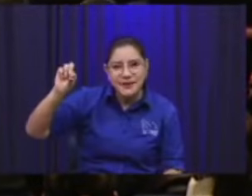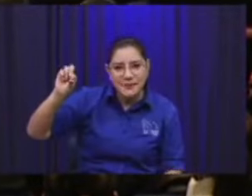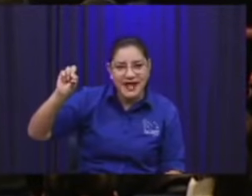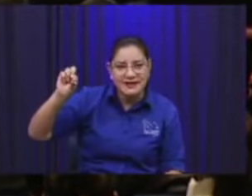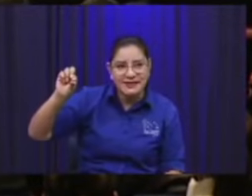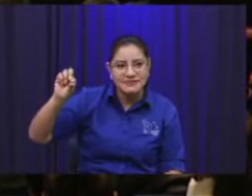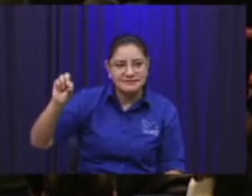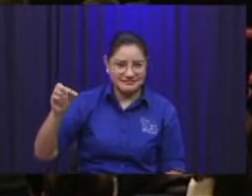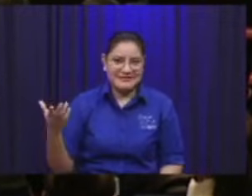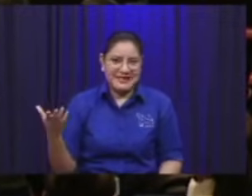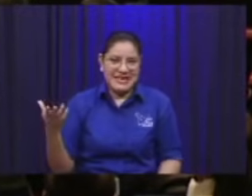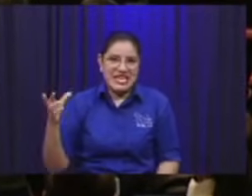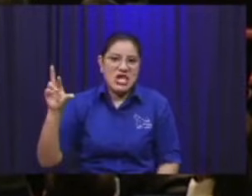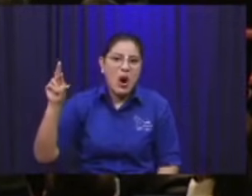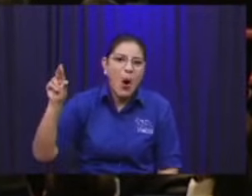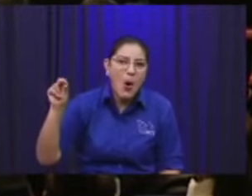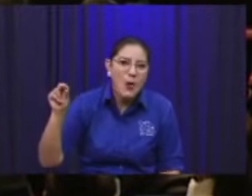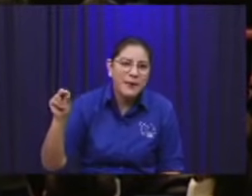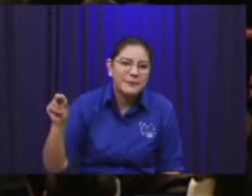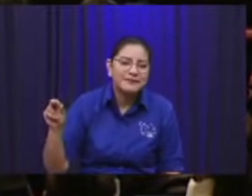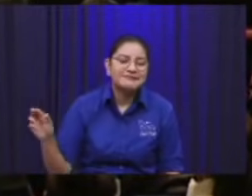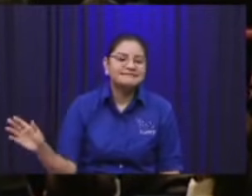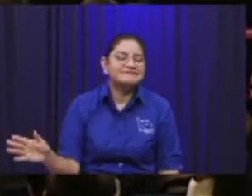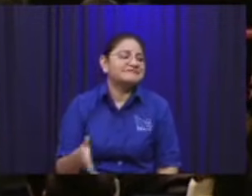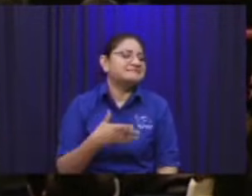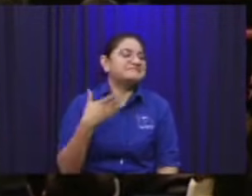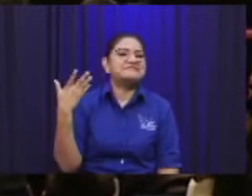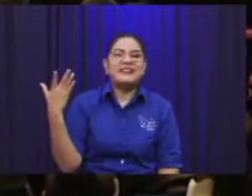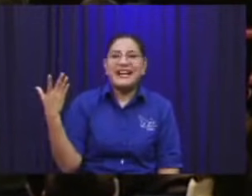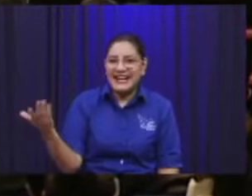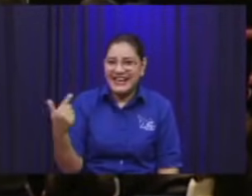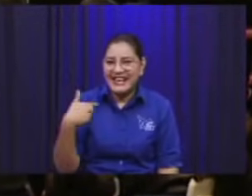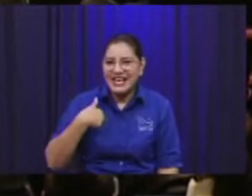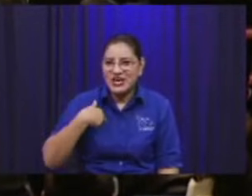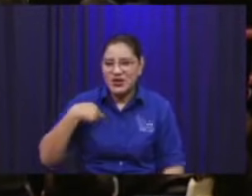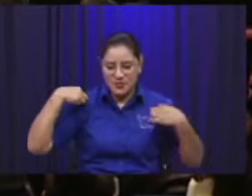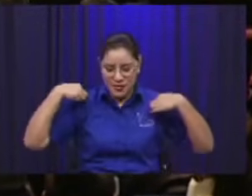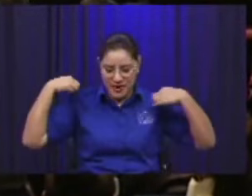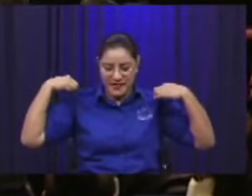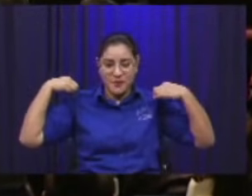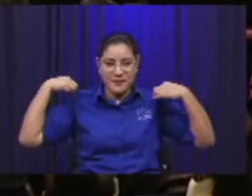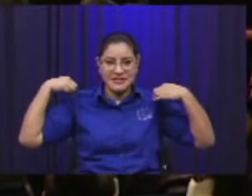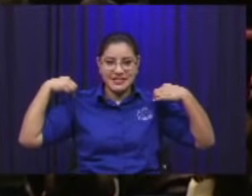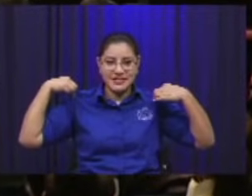para que me voy a llevar el oro y para que mojar vestidos